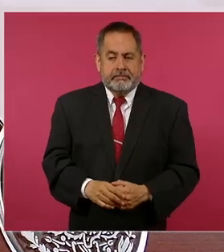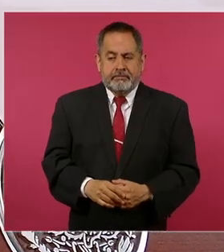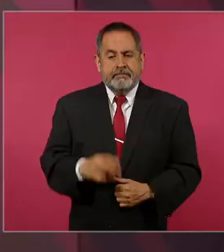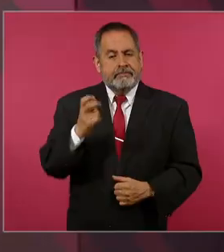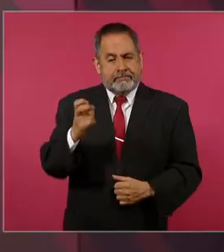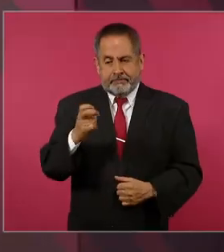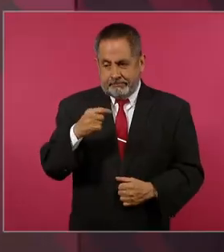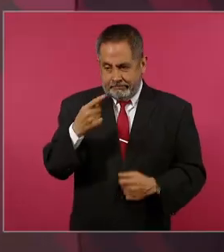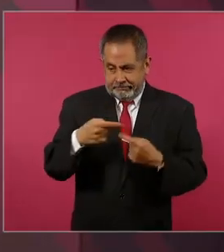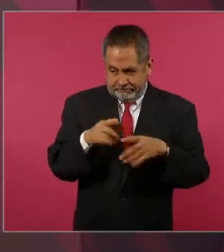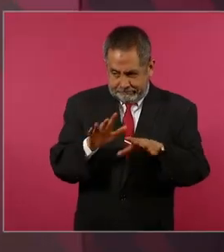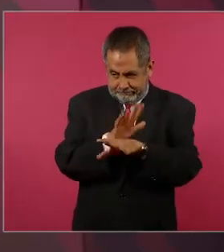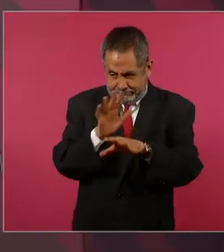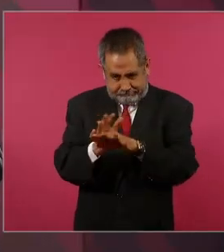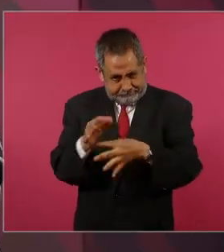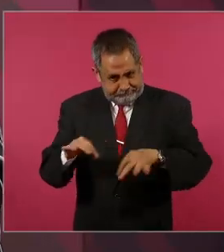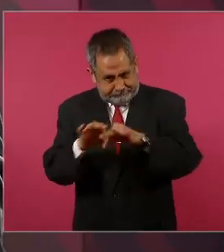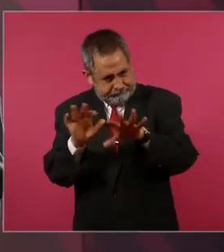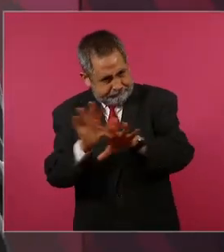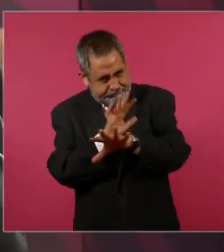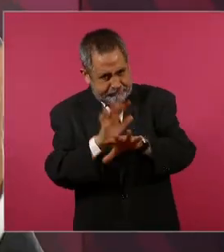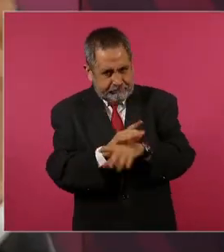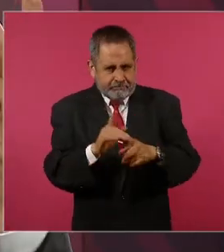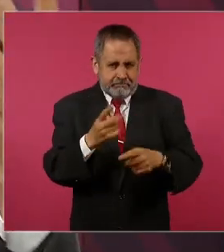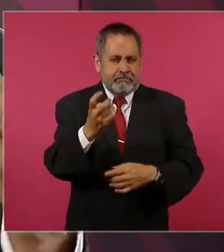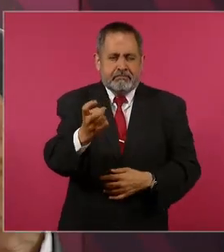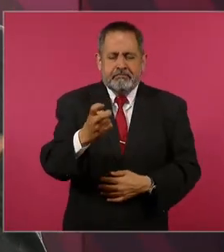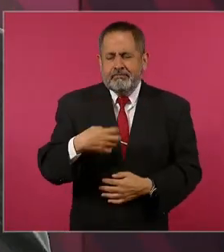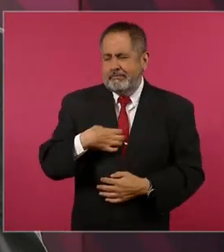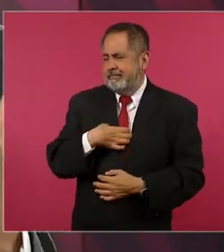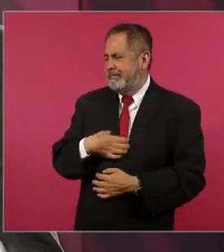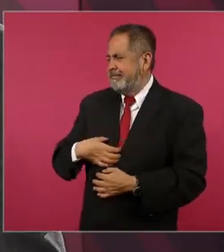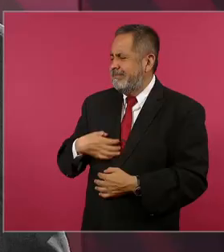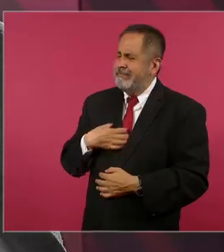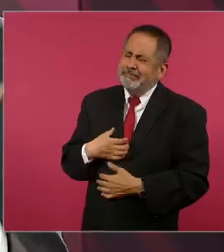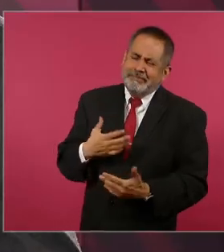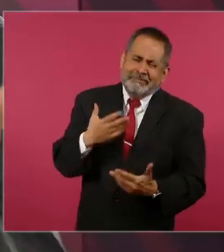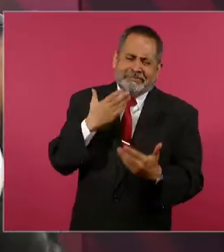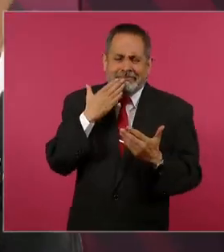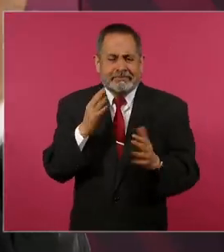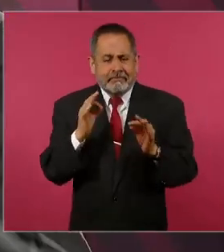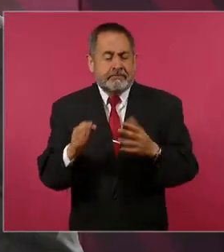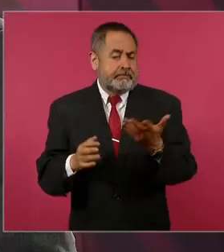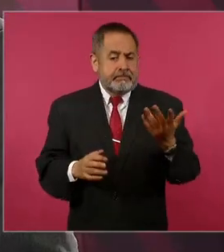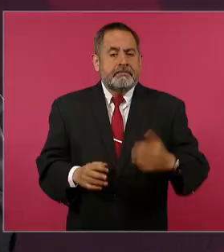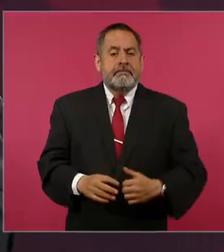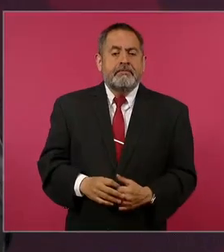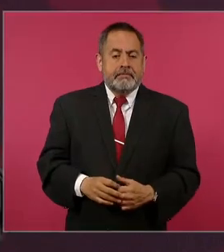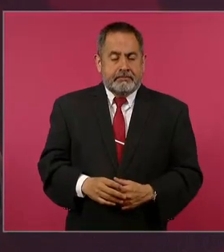Entre los cambios importantes, ¿cómo no voy a estar contento, satisfecho, si